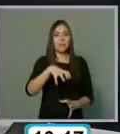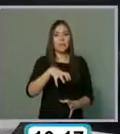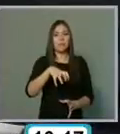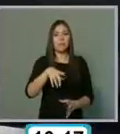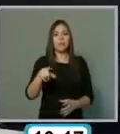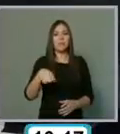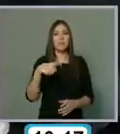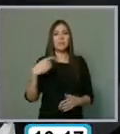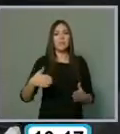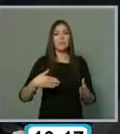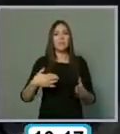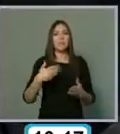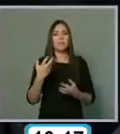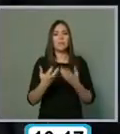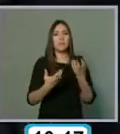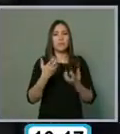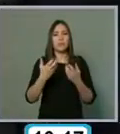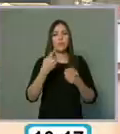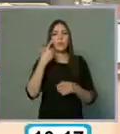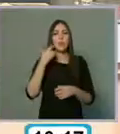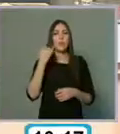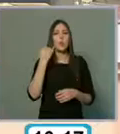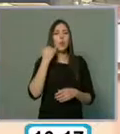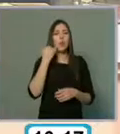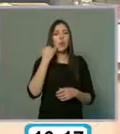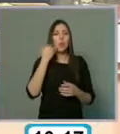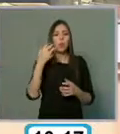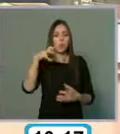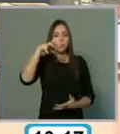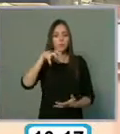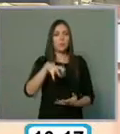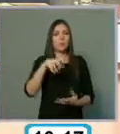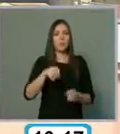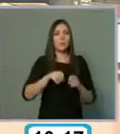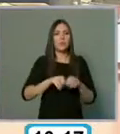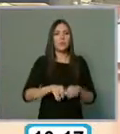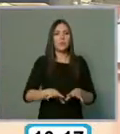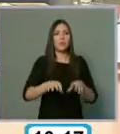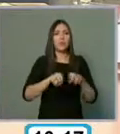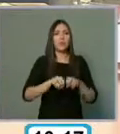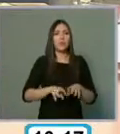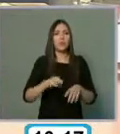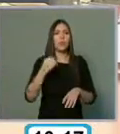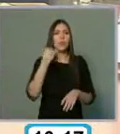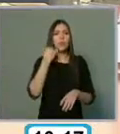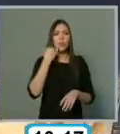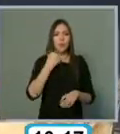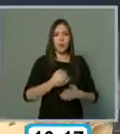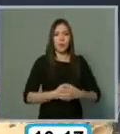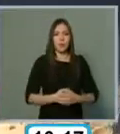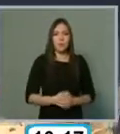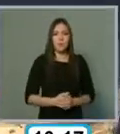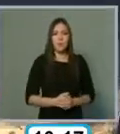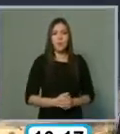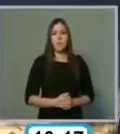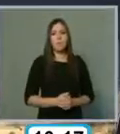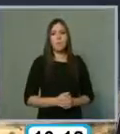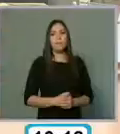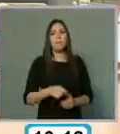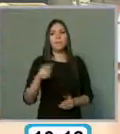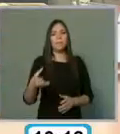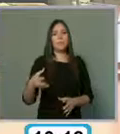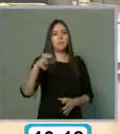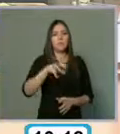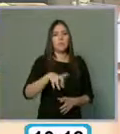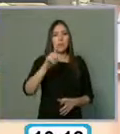que se vaya cocinando en sus jugos, ¿ok? Le voy a echar más Tú agua. muévele, échale más agua, así es. Ahora, aquí en